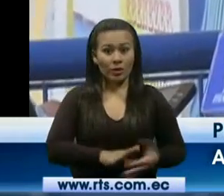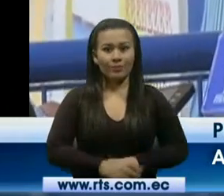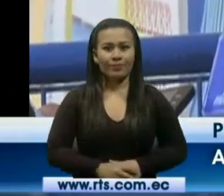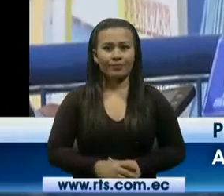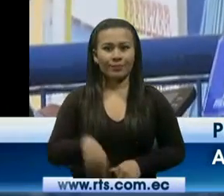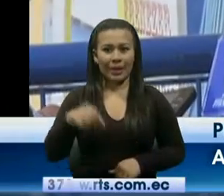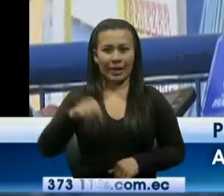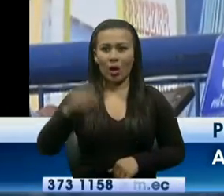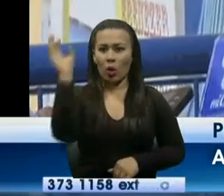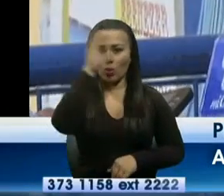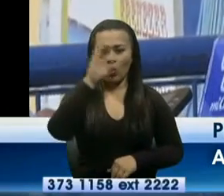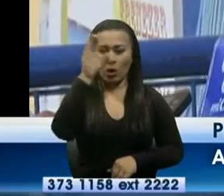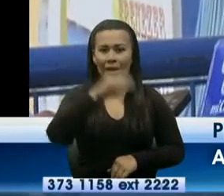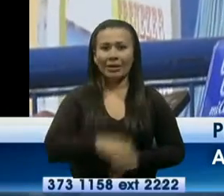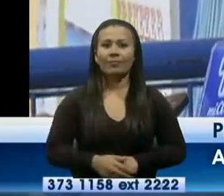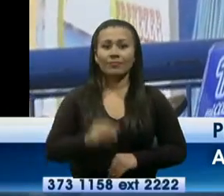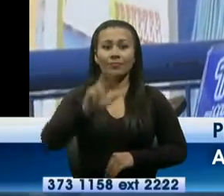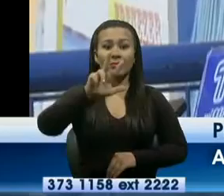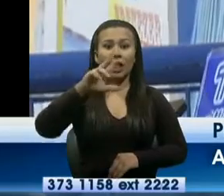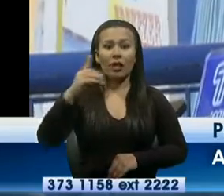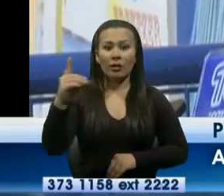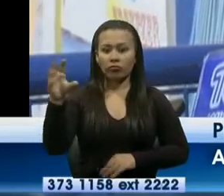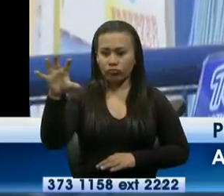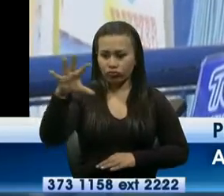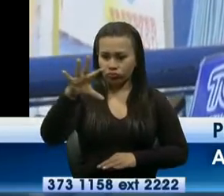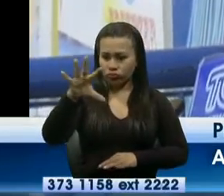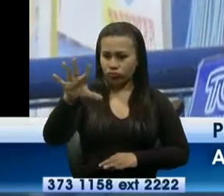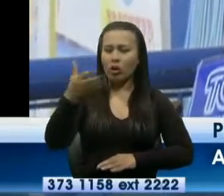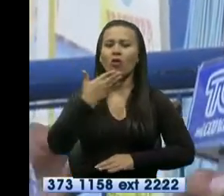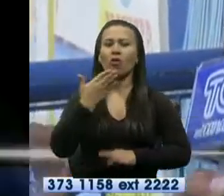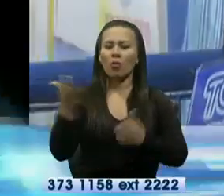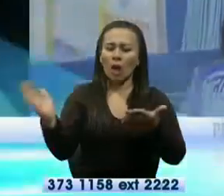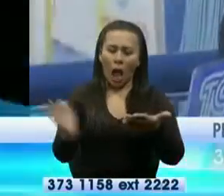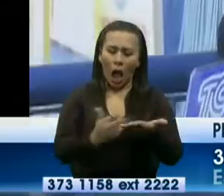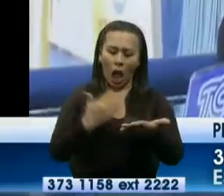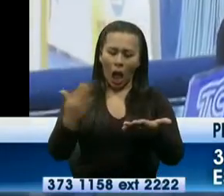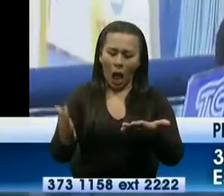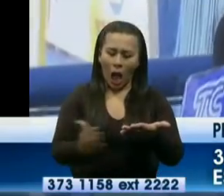ser una reconstrucción de gráficos 3D, como que fuera una especie de historieta